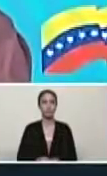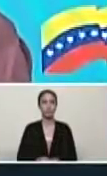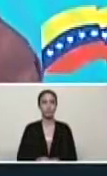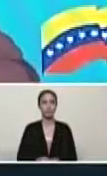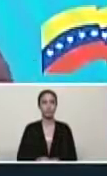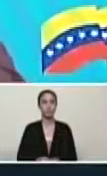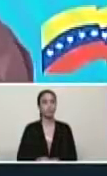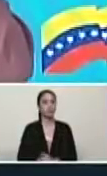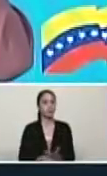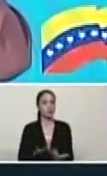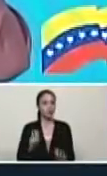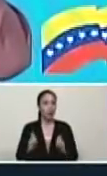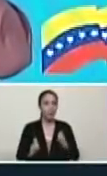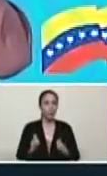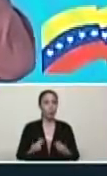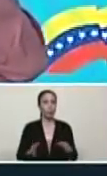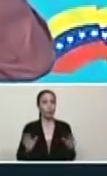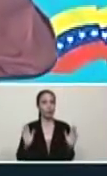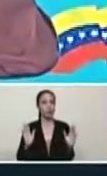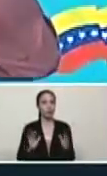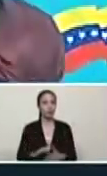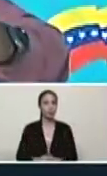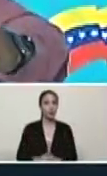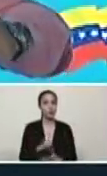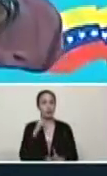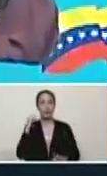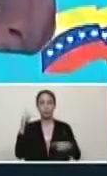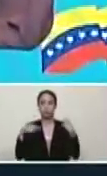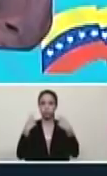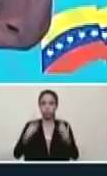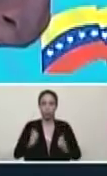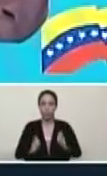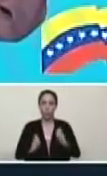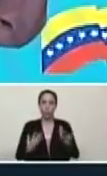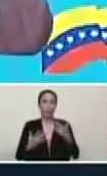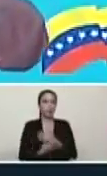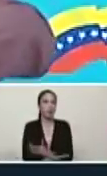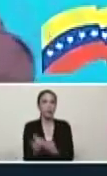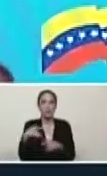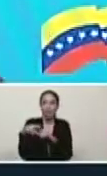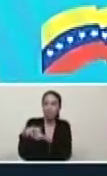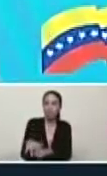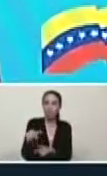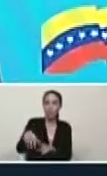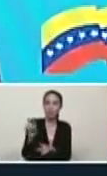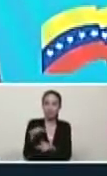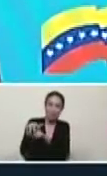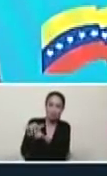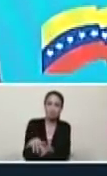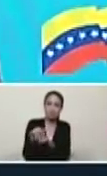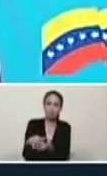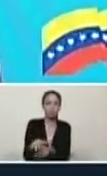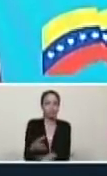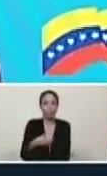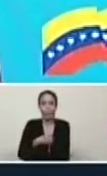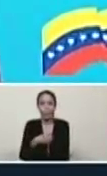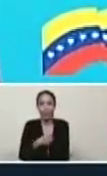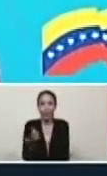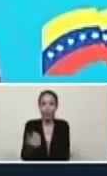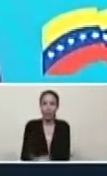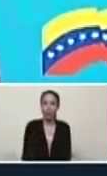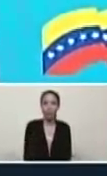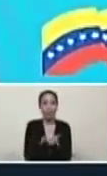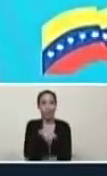Muy preocupante la desesperación porque no han podido derrotar al pueblo venezolano, ni lo van a poder rendir